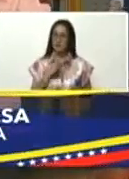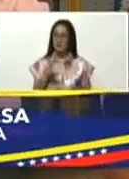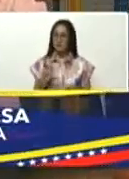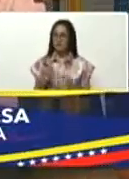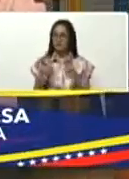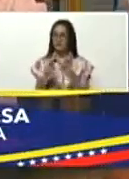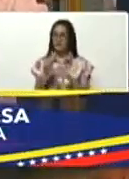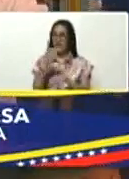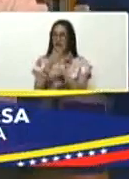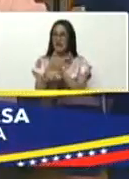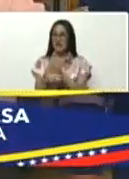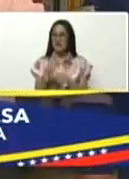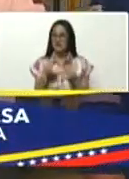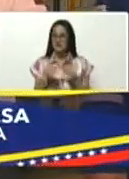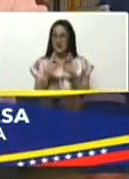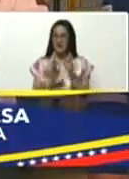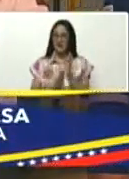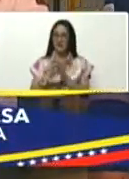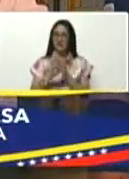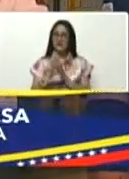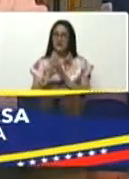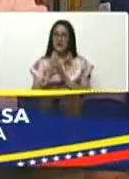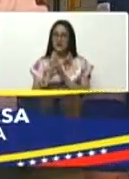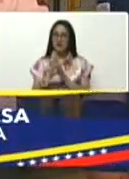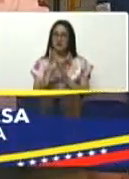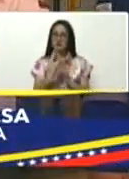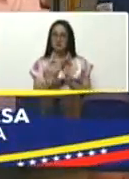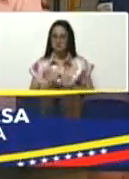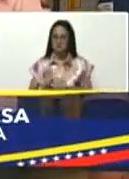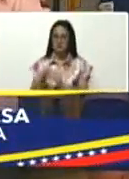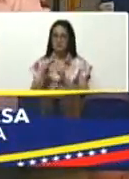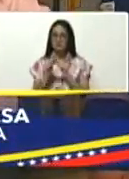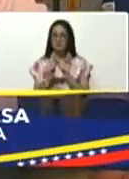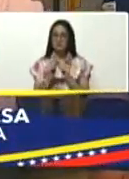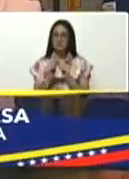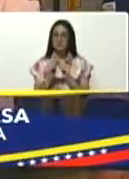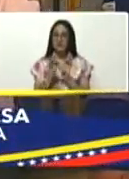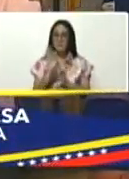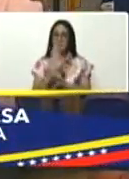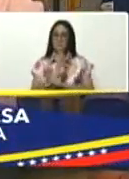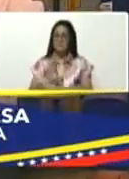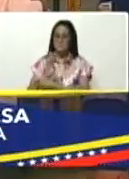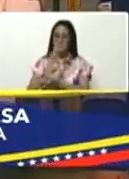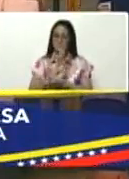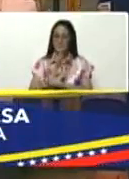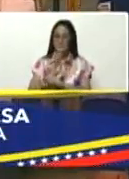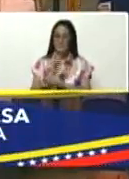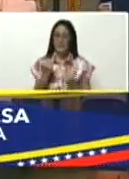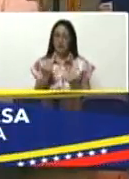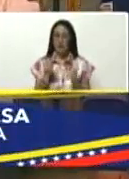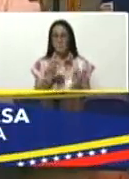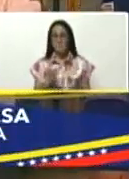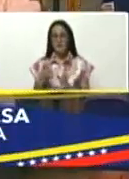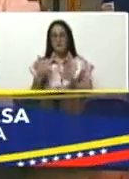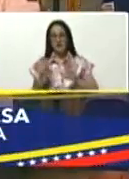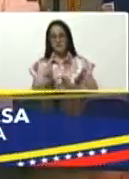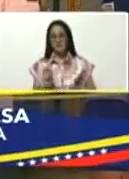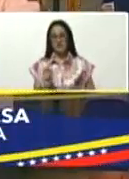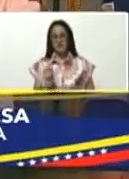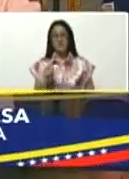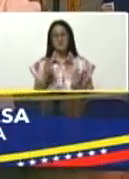general de seguir avanzando en los mantenimientos preventivos y correctivos. Tenemos ese plan de 6 meses y